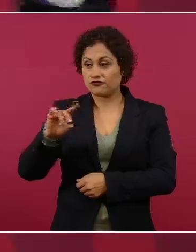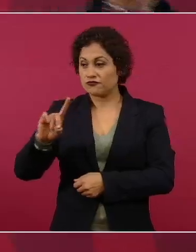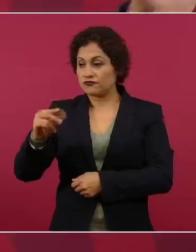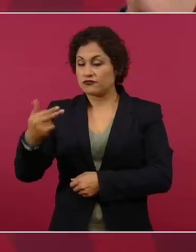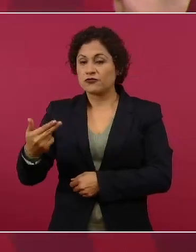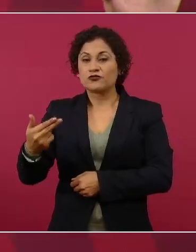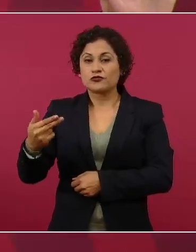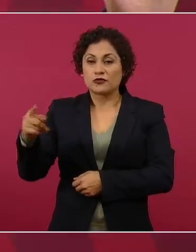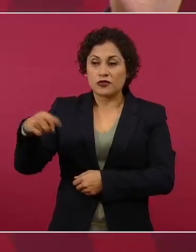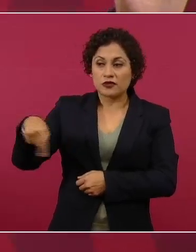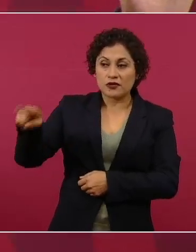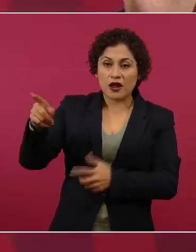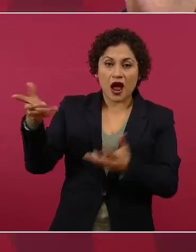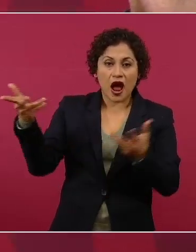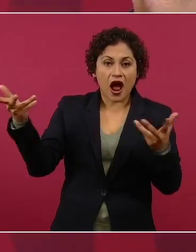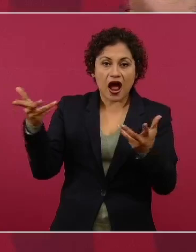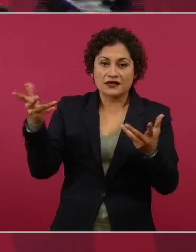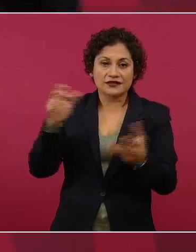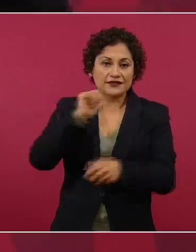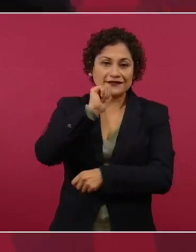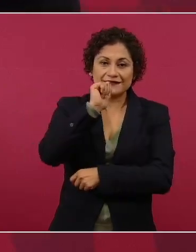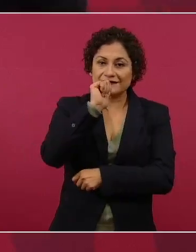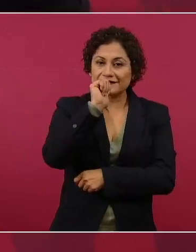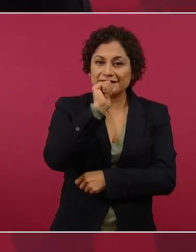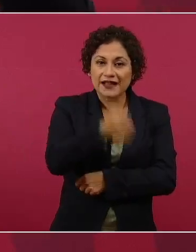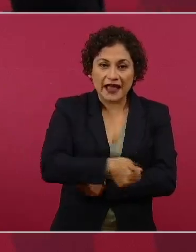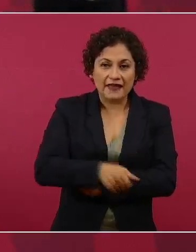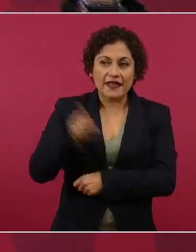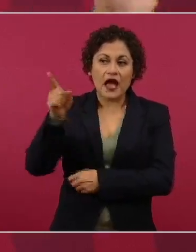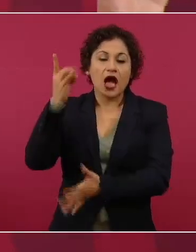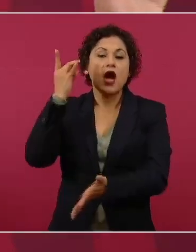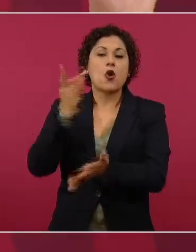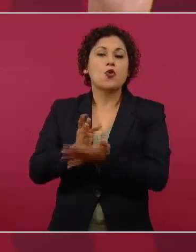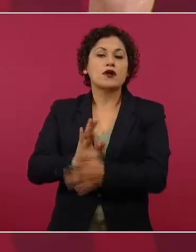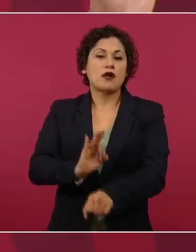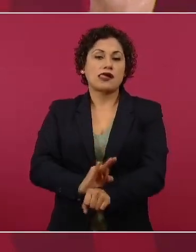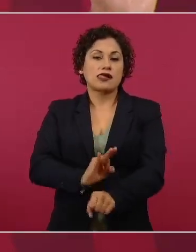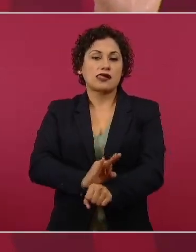de alcahuetes. Ah, muchísimo,